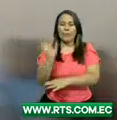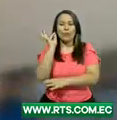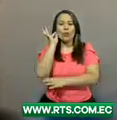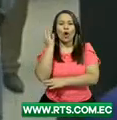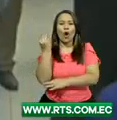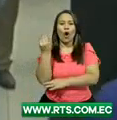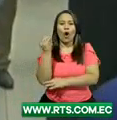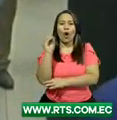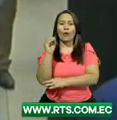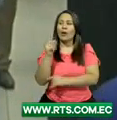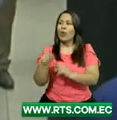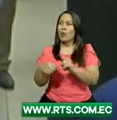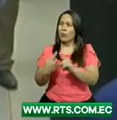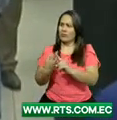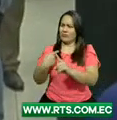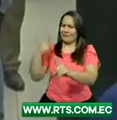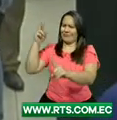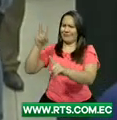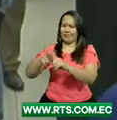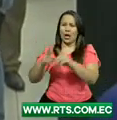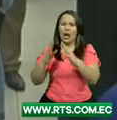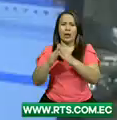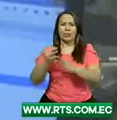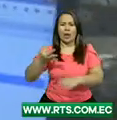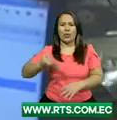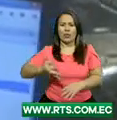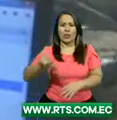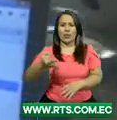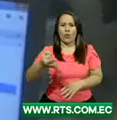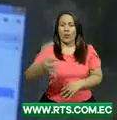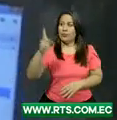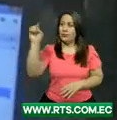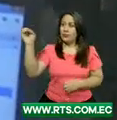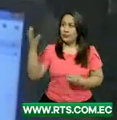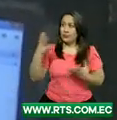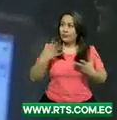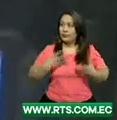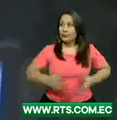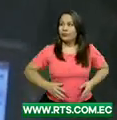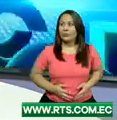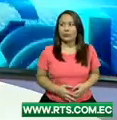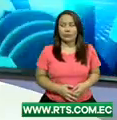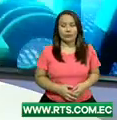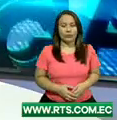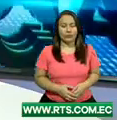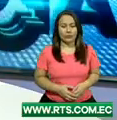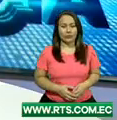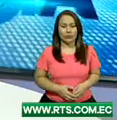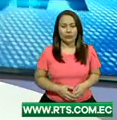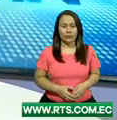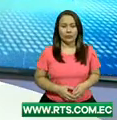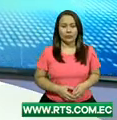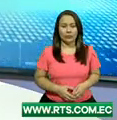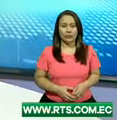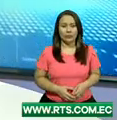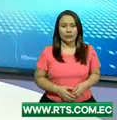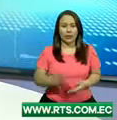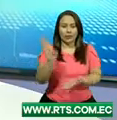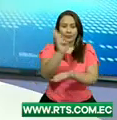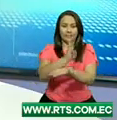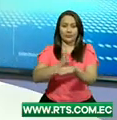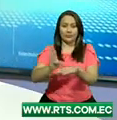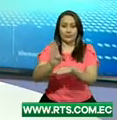durante un allanamiento en durante informe jorge escobar un bar